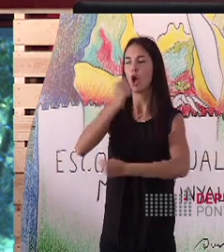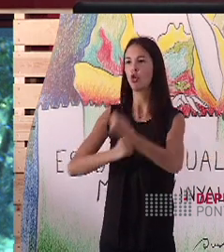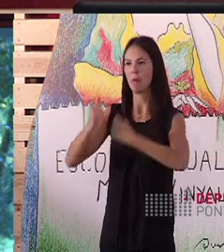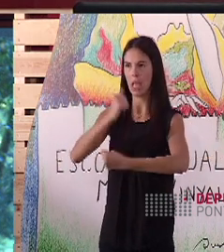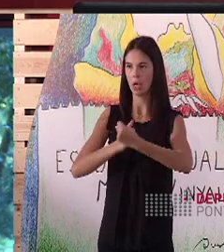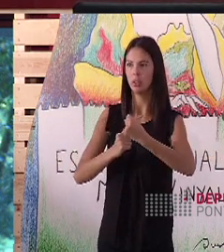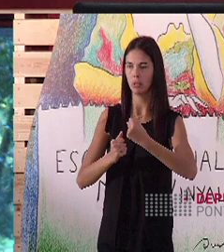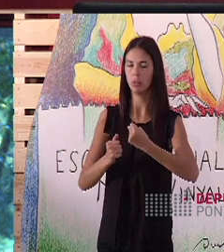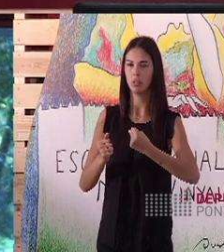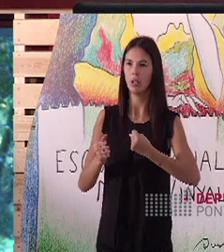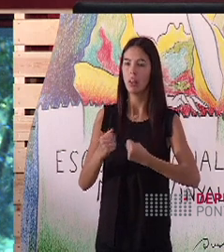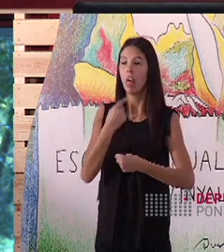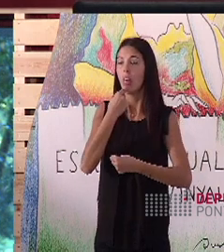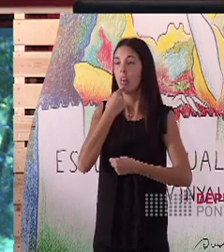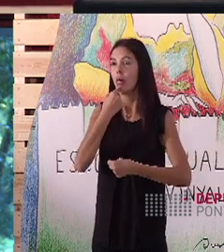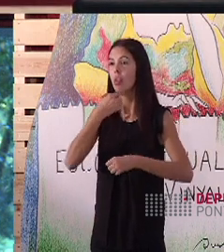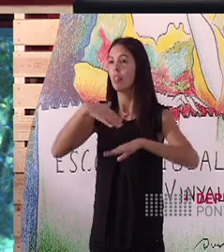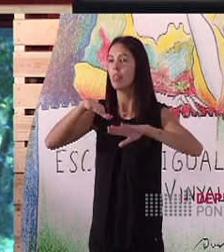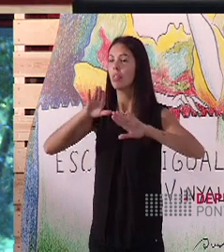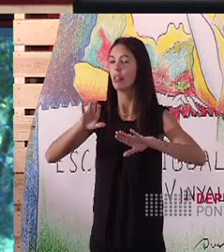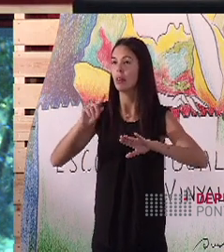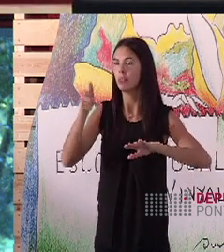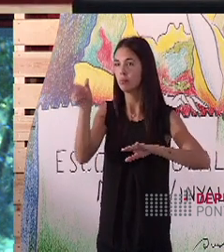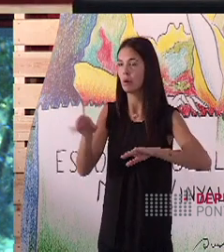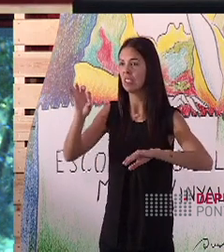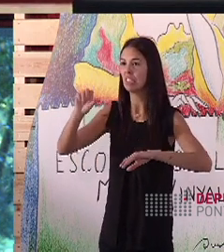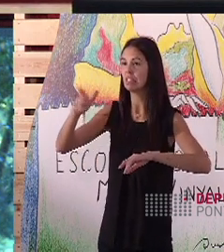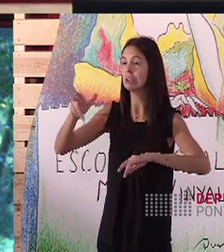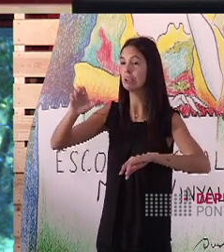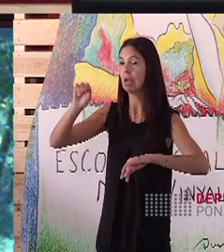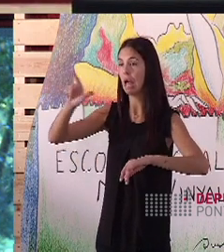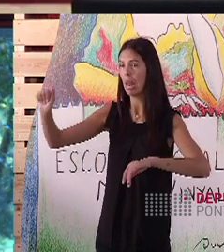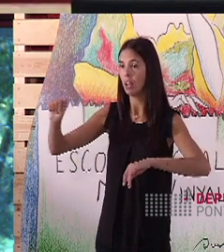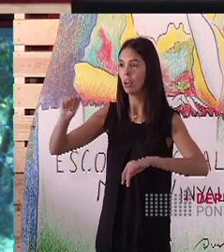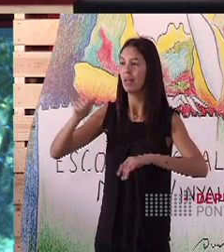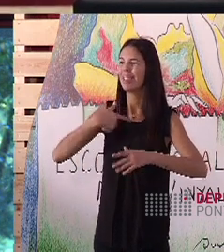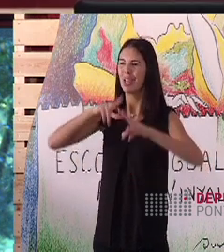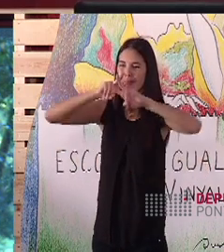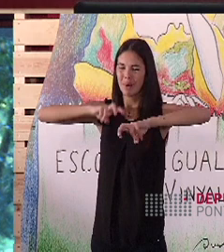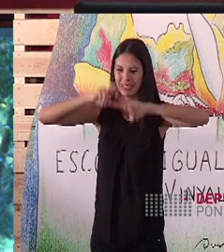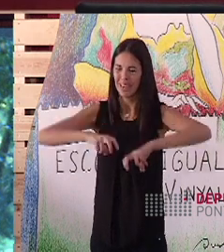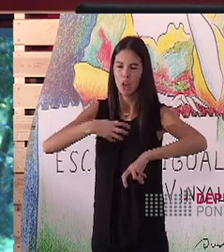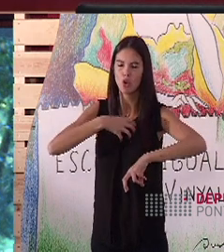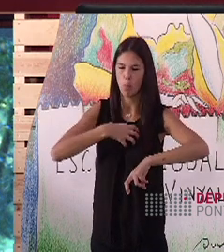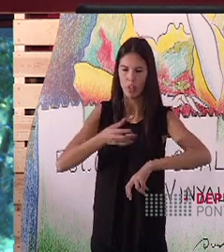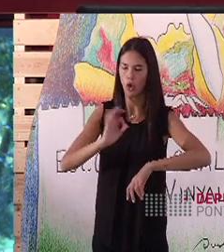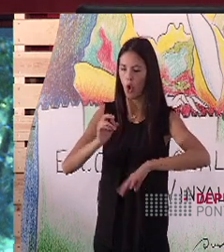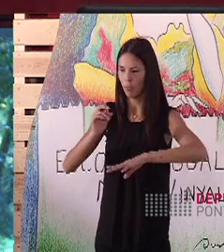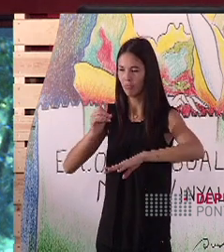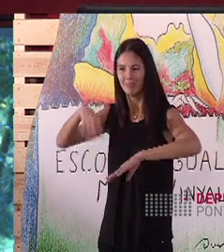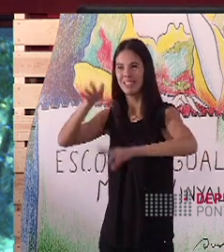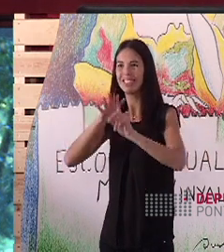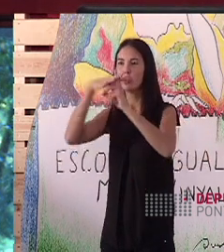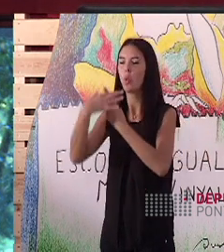economía. Dice Sheila Jeffries que no se puede investigar ni comprender este